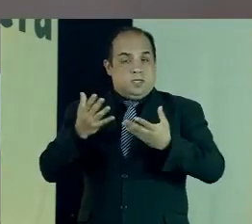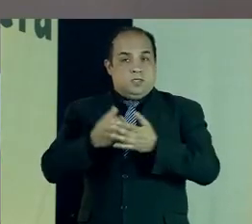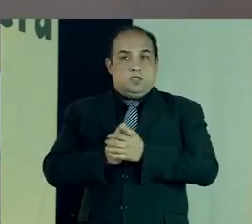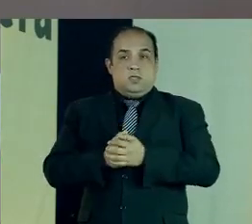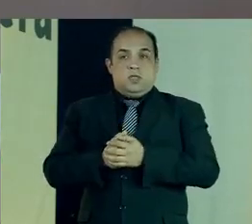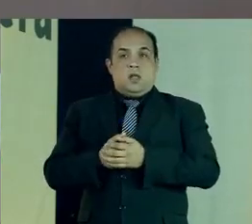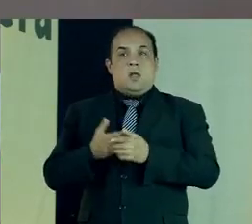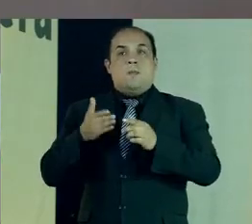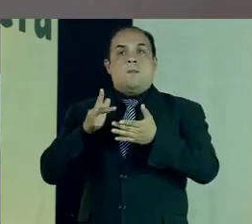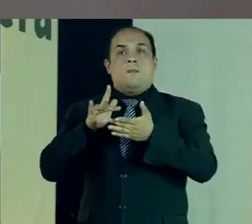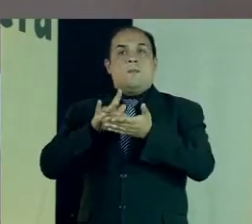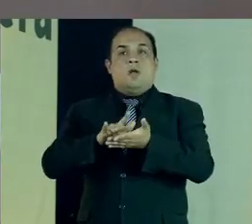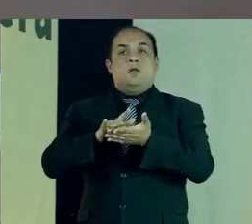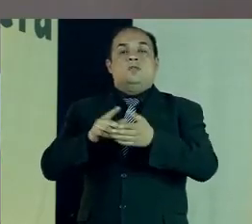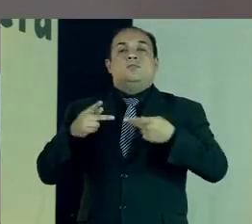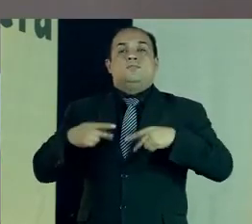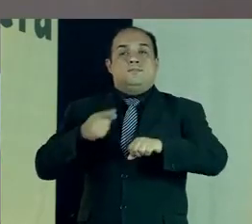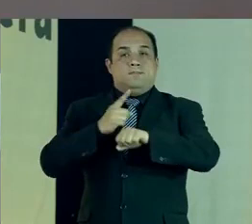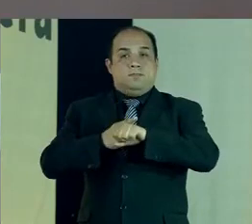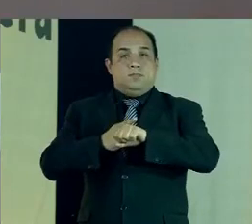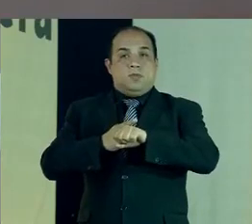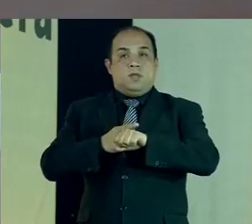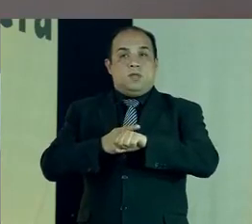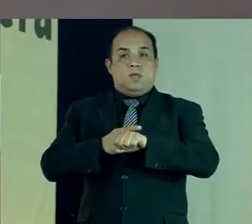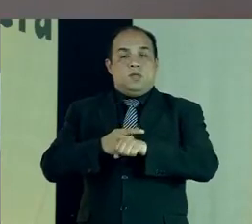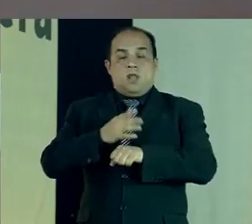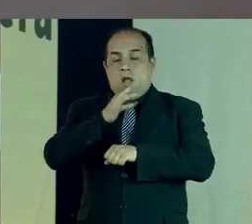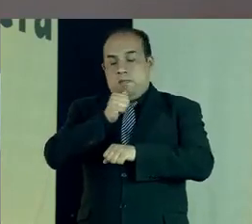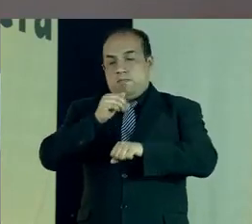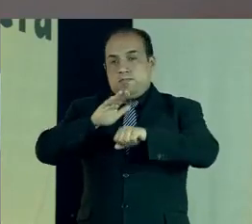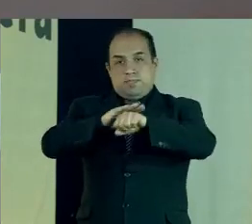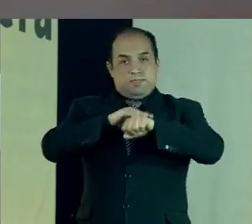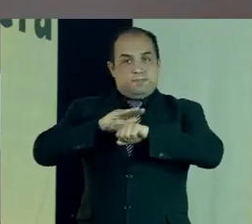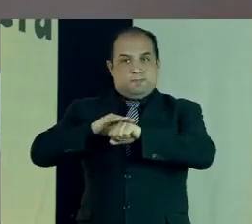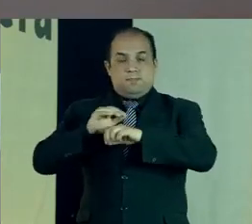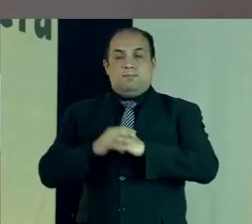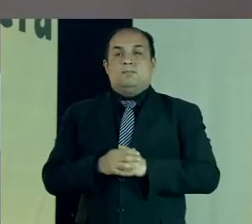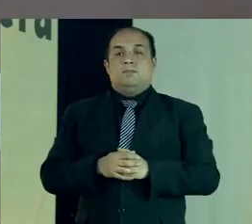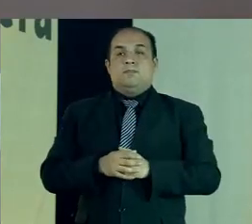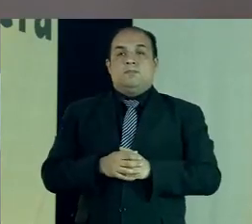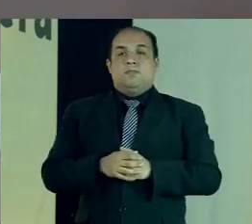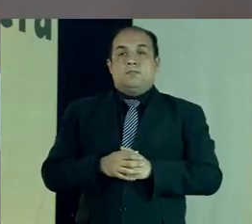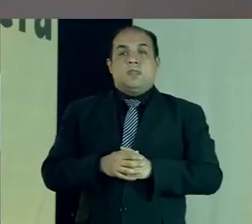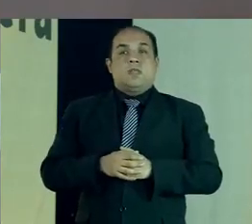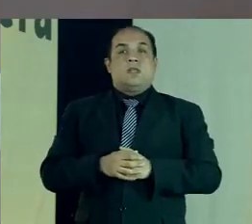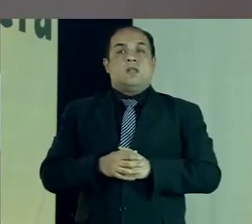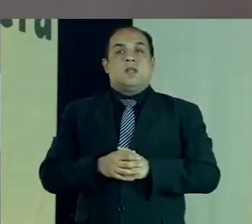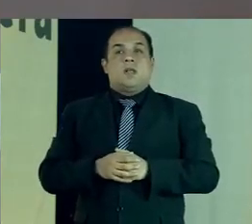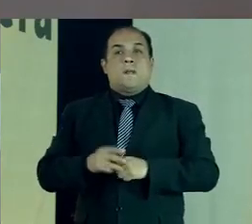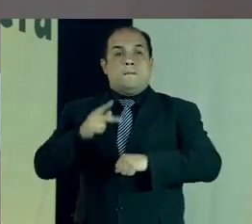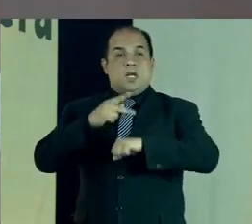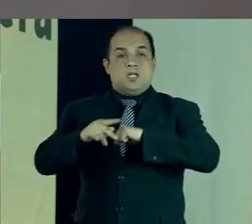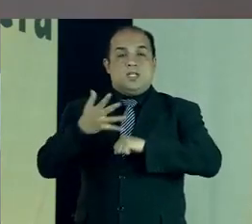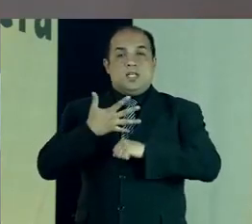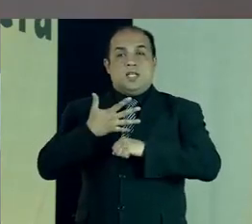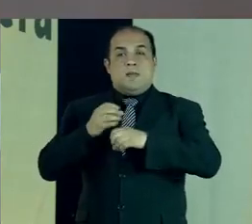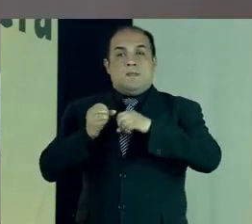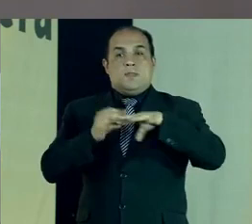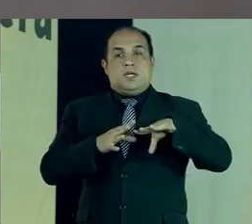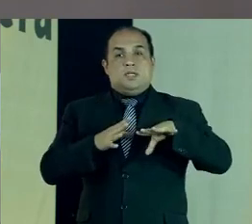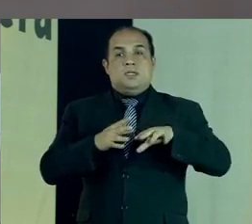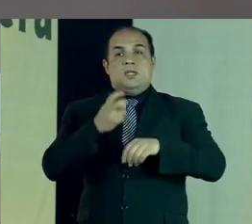pacientes cuando no podíamos hacer mucho más corremos el riesgo de perder este ritual